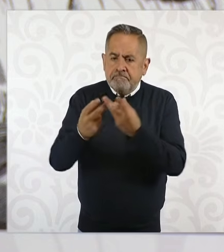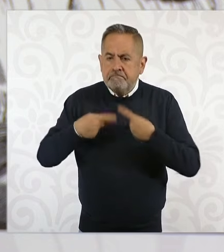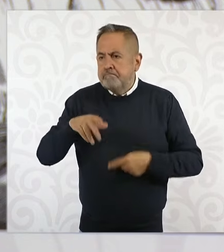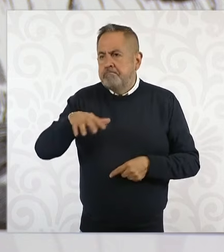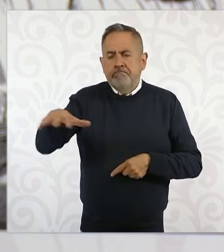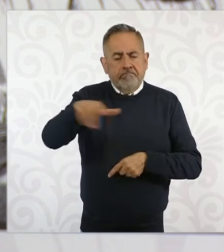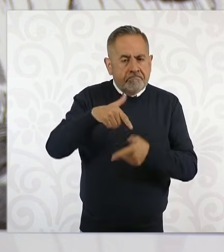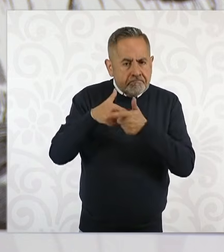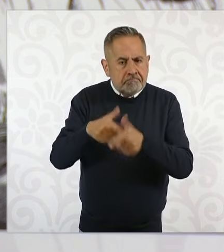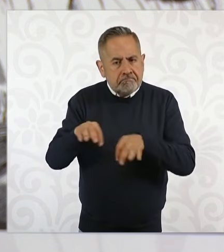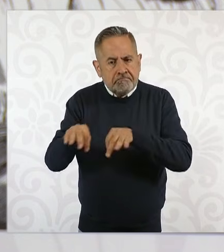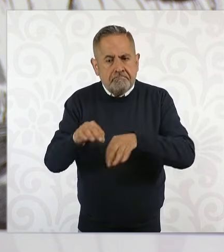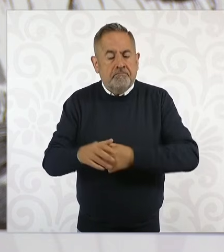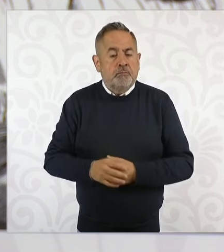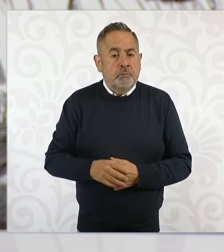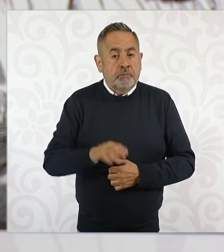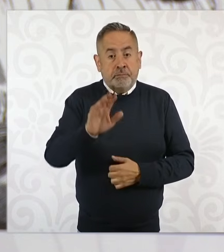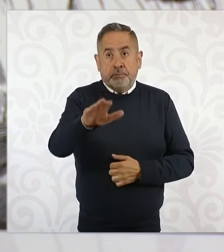ahora que